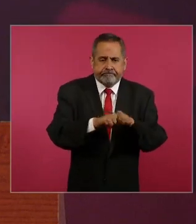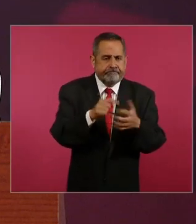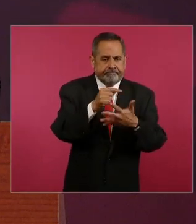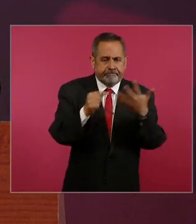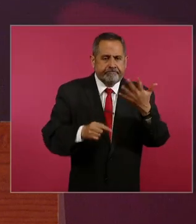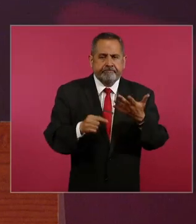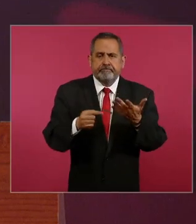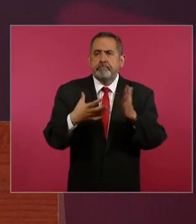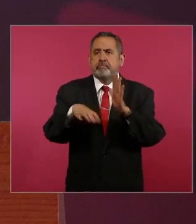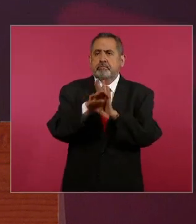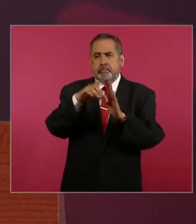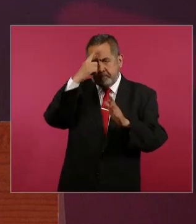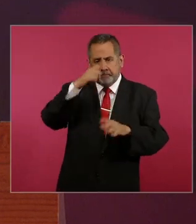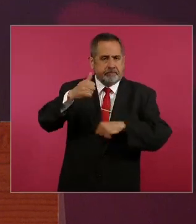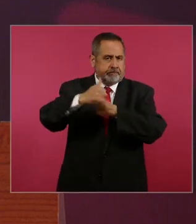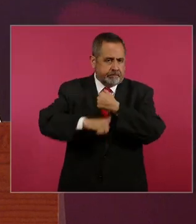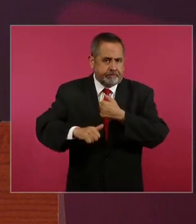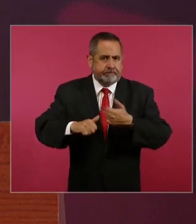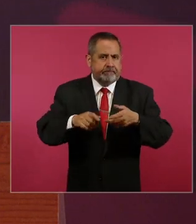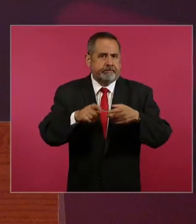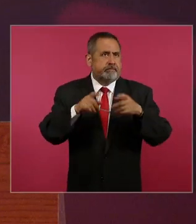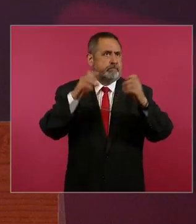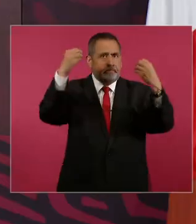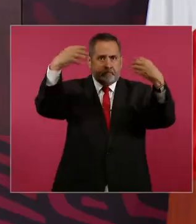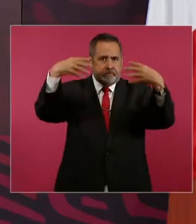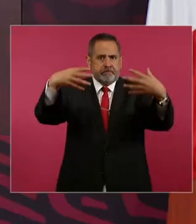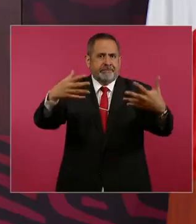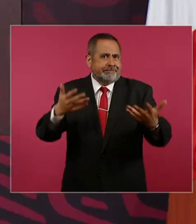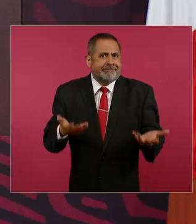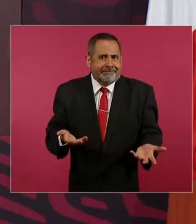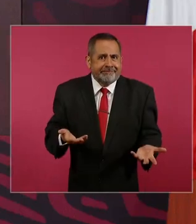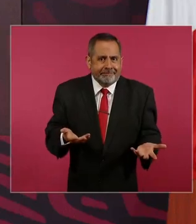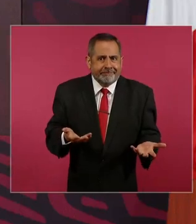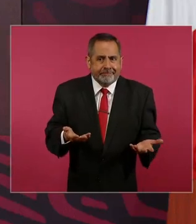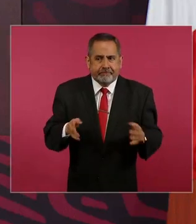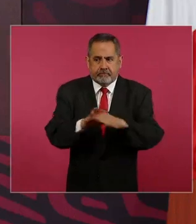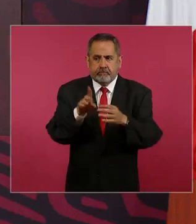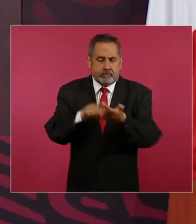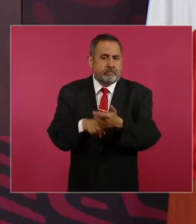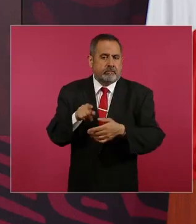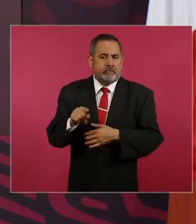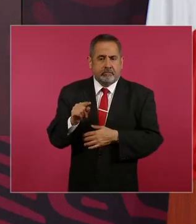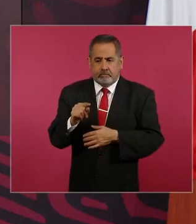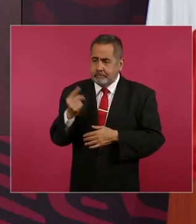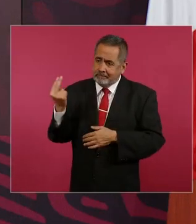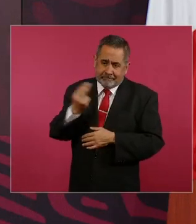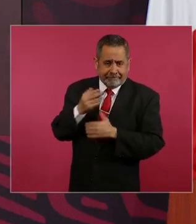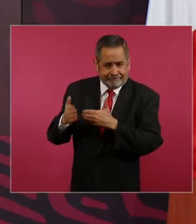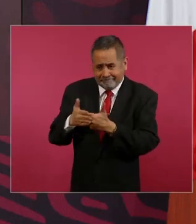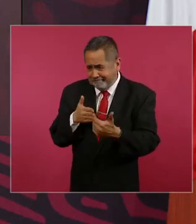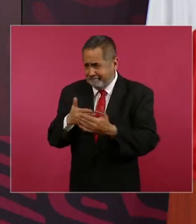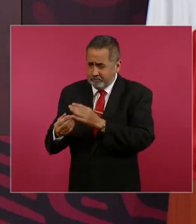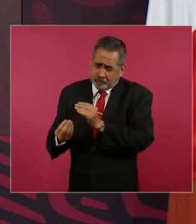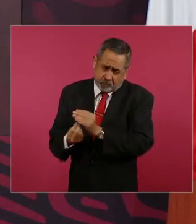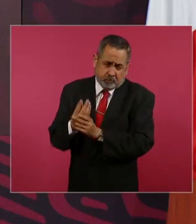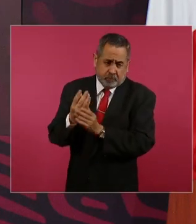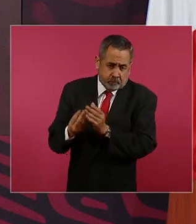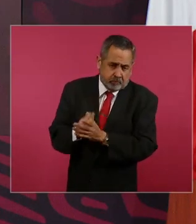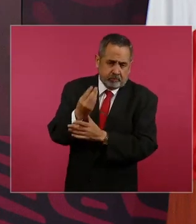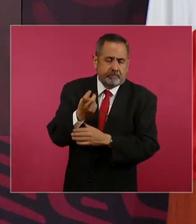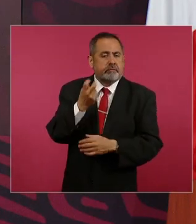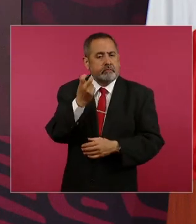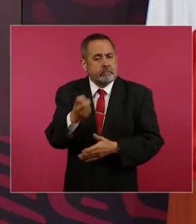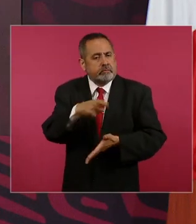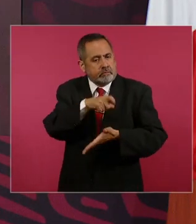quirófanos de buena calidad y de la última generación y eso es lo que se ha estado